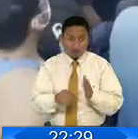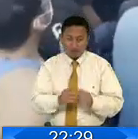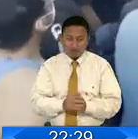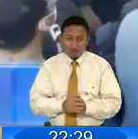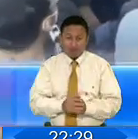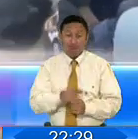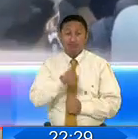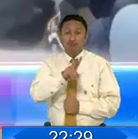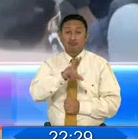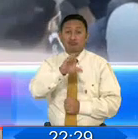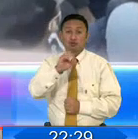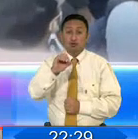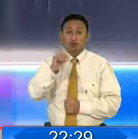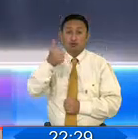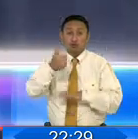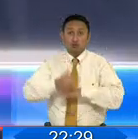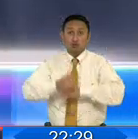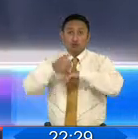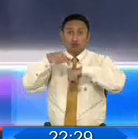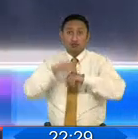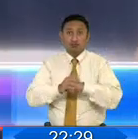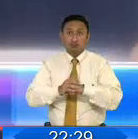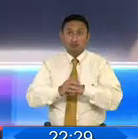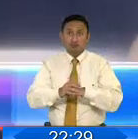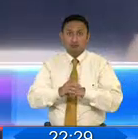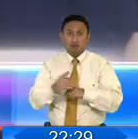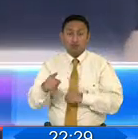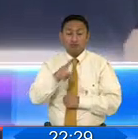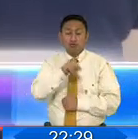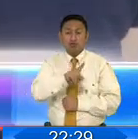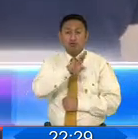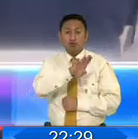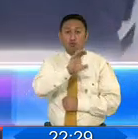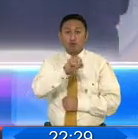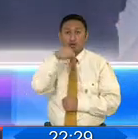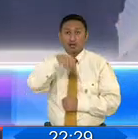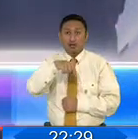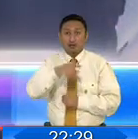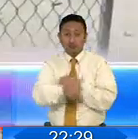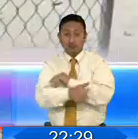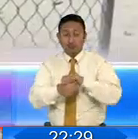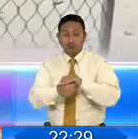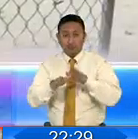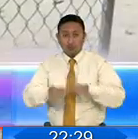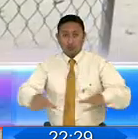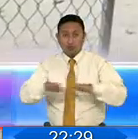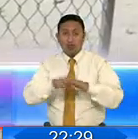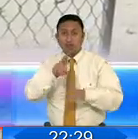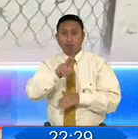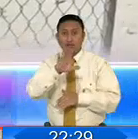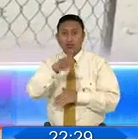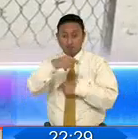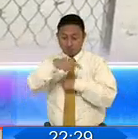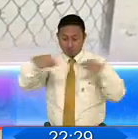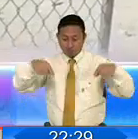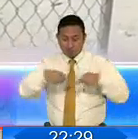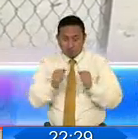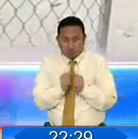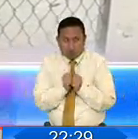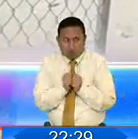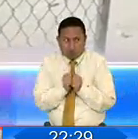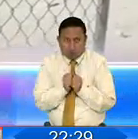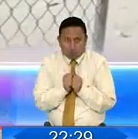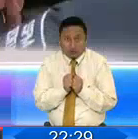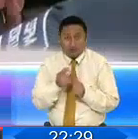de los 200, las autoridades encontraron a un contingente de 140, hacinados en un cuarto de 25 metros cuadrados en la fronteriza